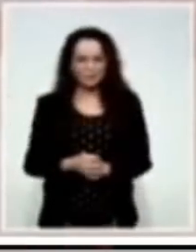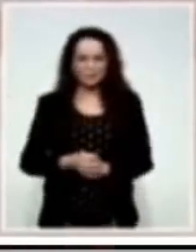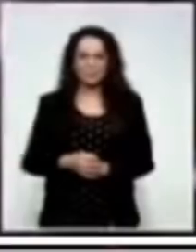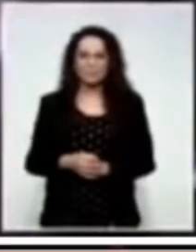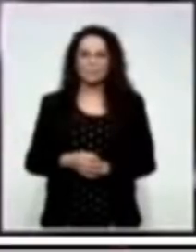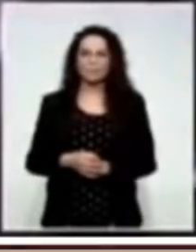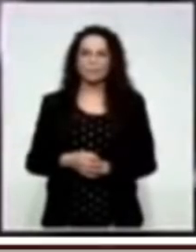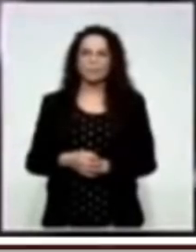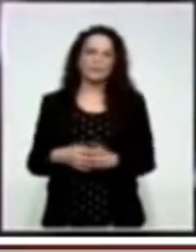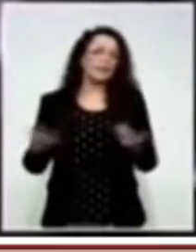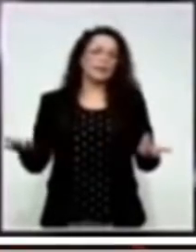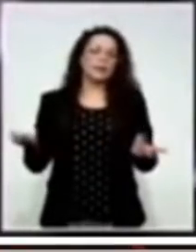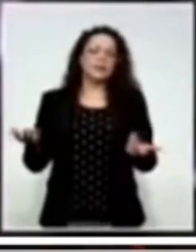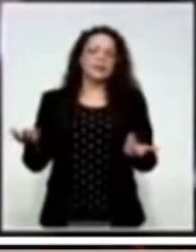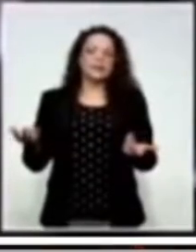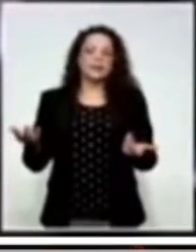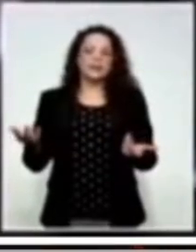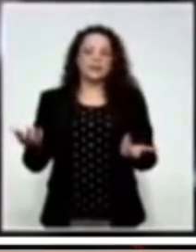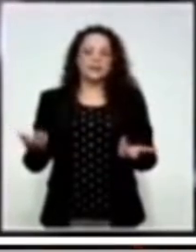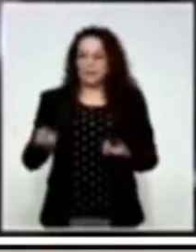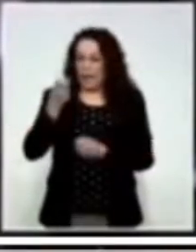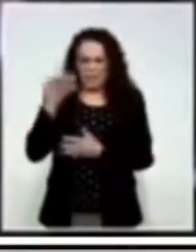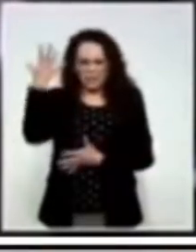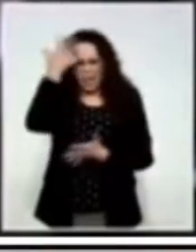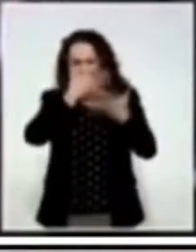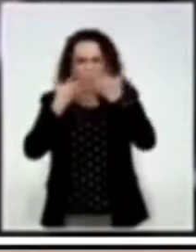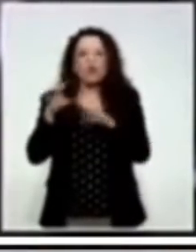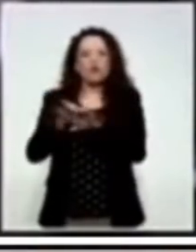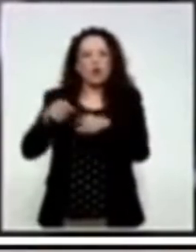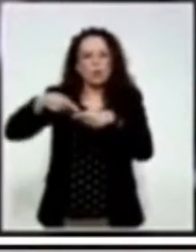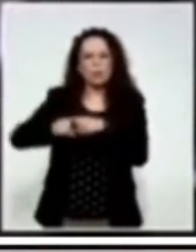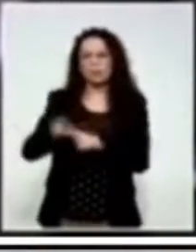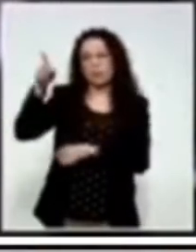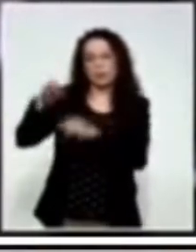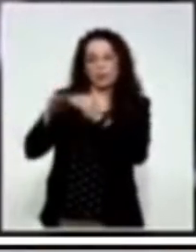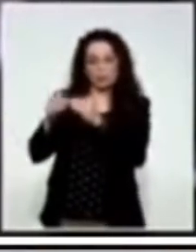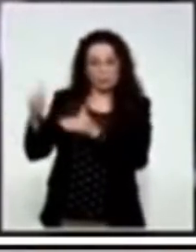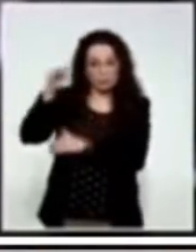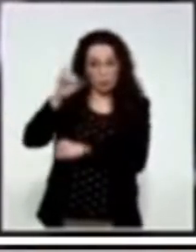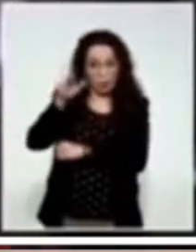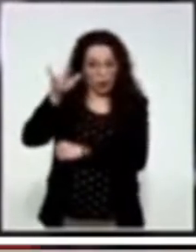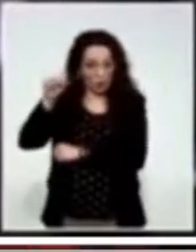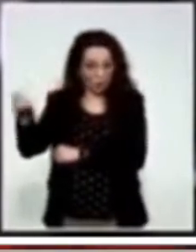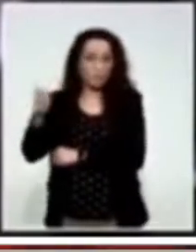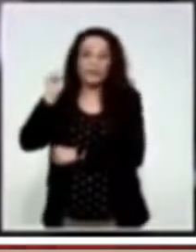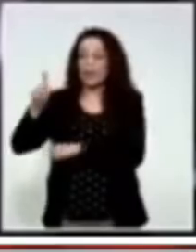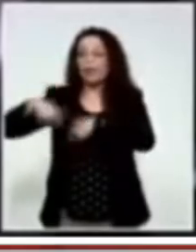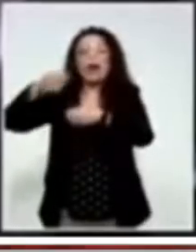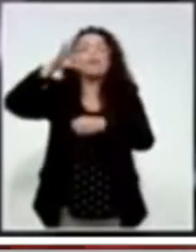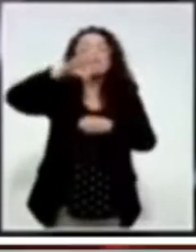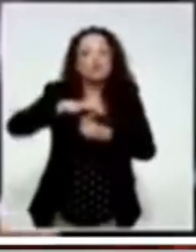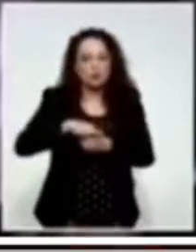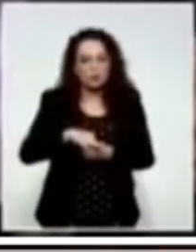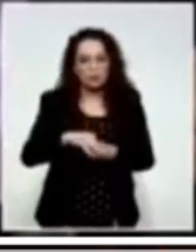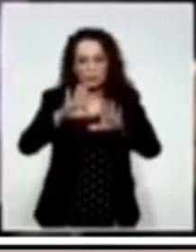bueno, el origen de toda esta confusión es el ministro Juan Luis González Alcántara Carranca, su voto. Entonces, preguntar si